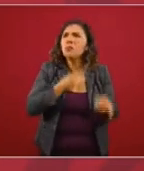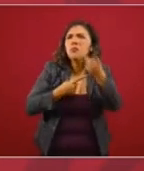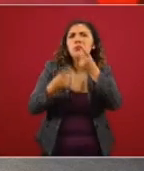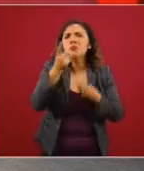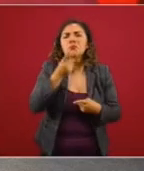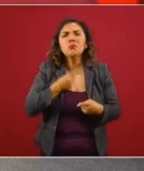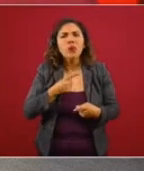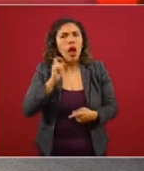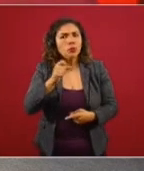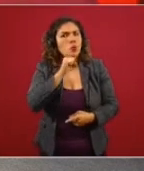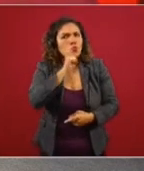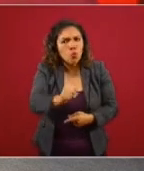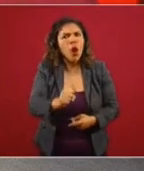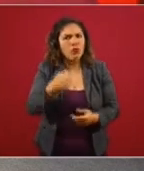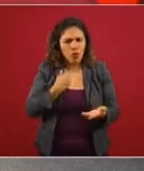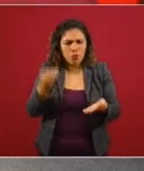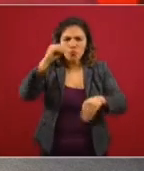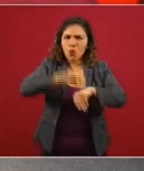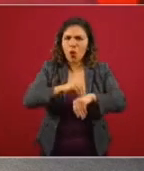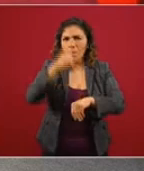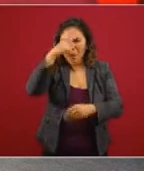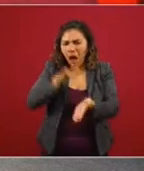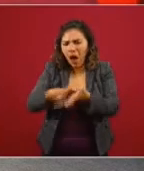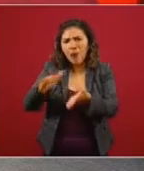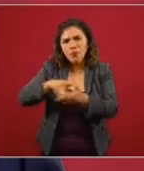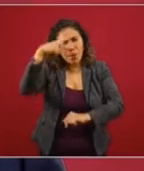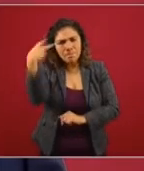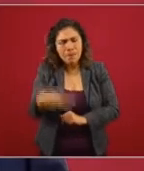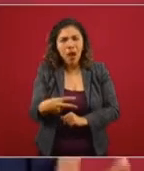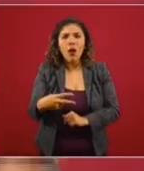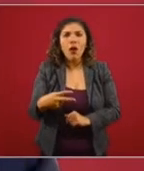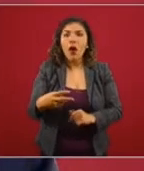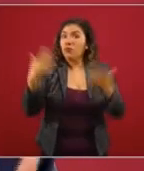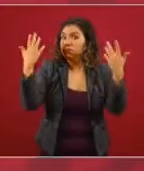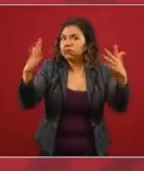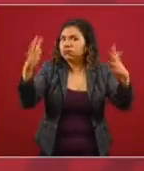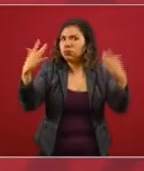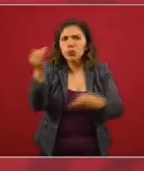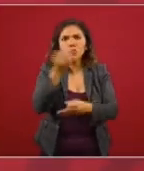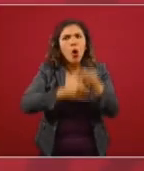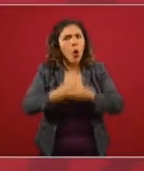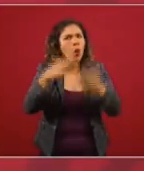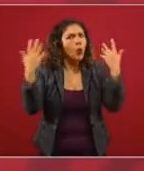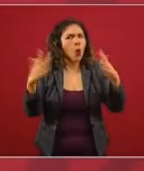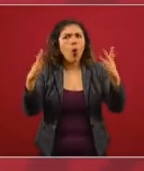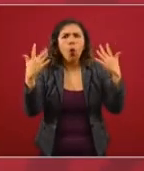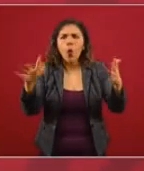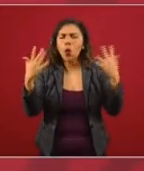que era muy bueno para México. Y aplausos,